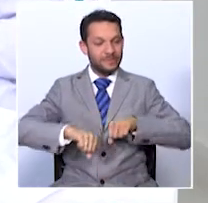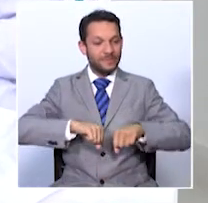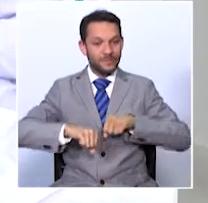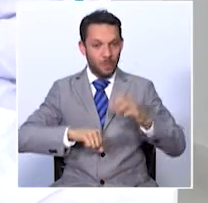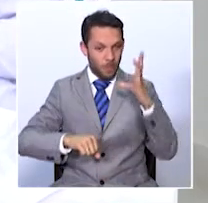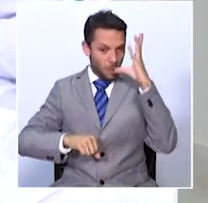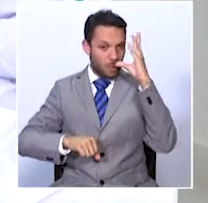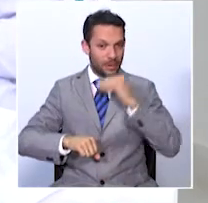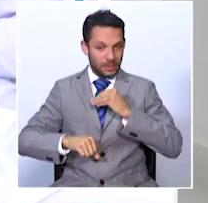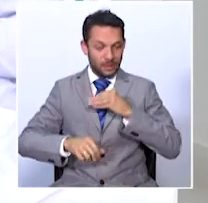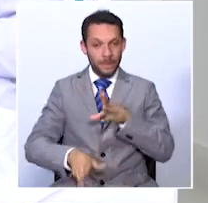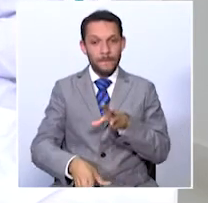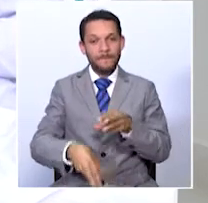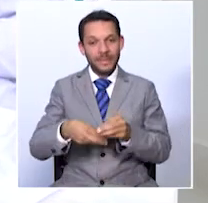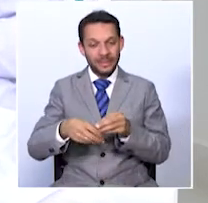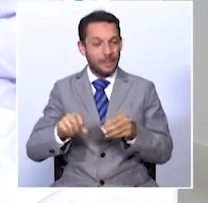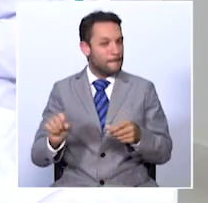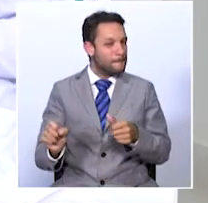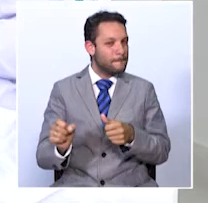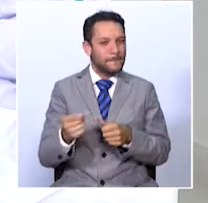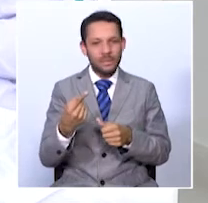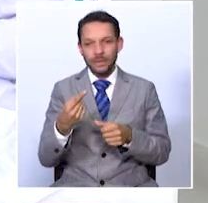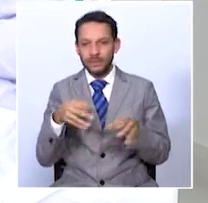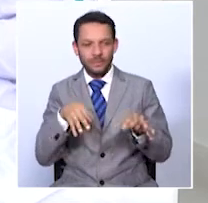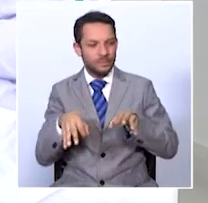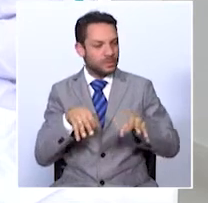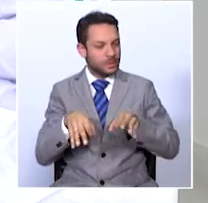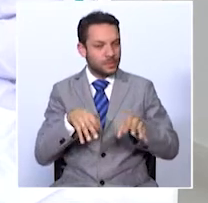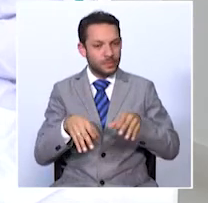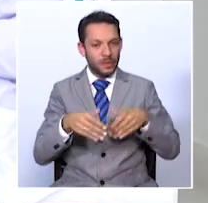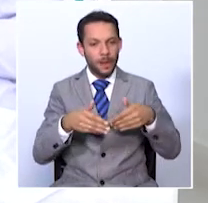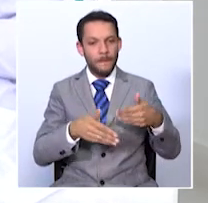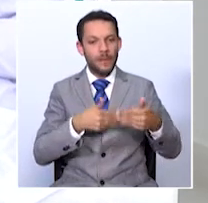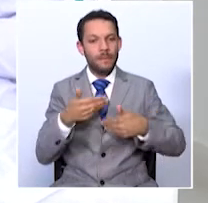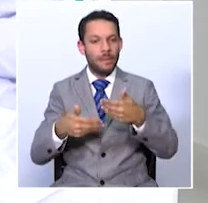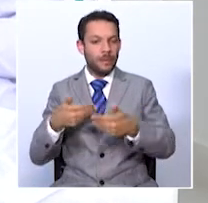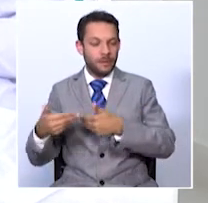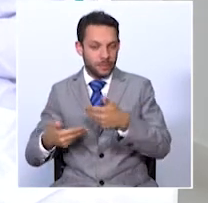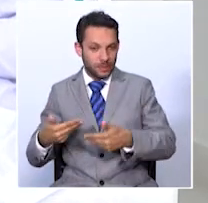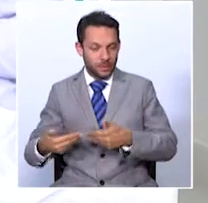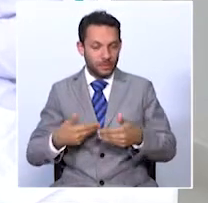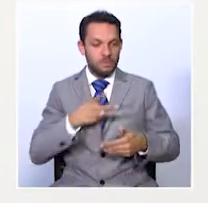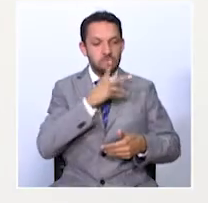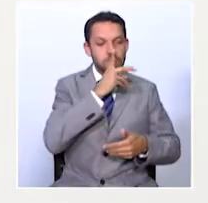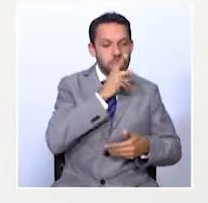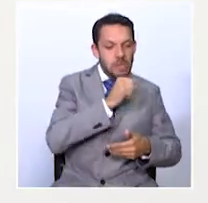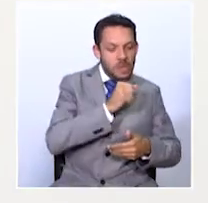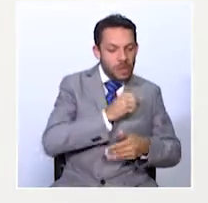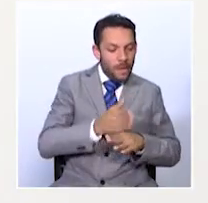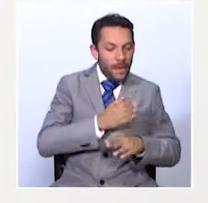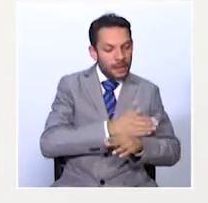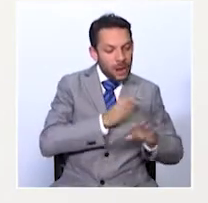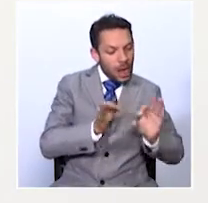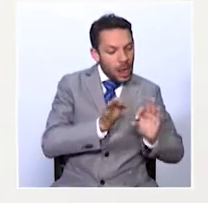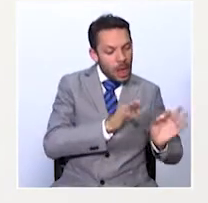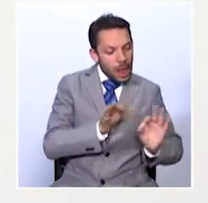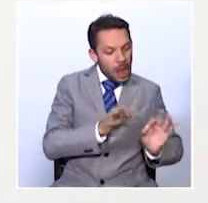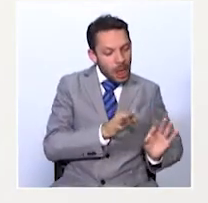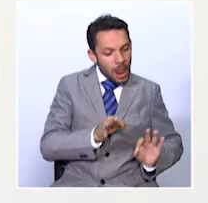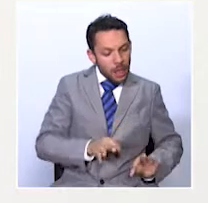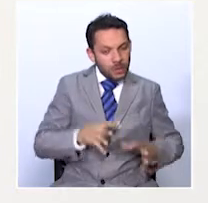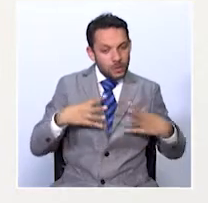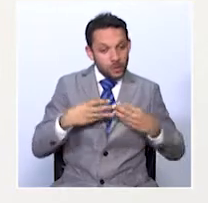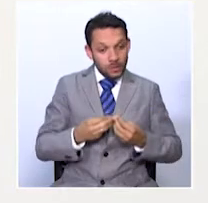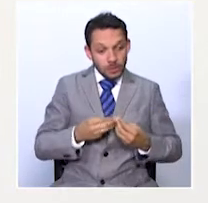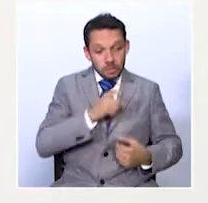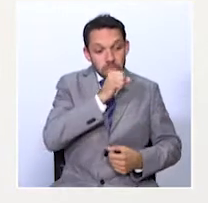belleza, pero primero que todo, hacer el proceso de antienvejecimiento. No es que con el antienvejecimiento nosotros no lleguemos a